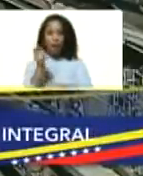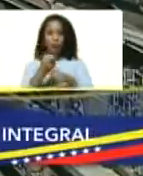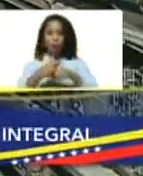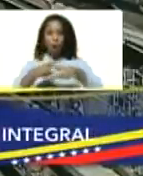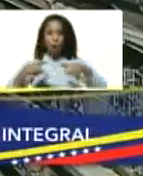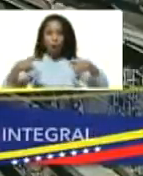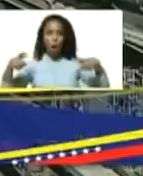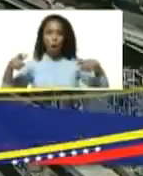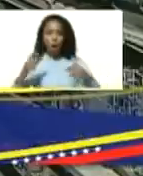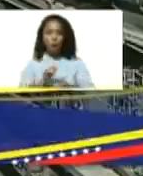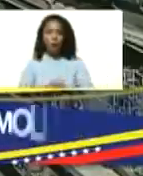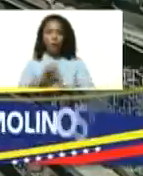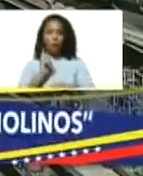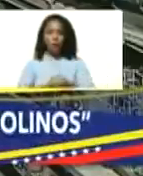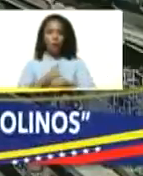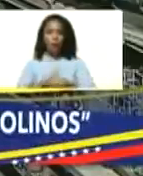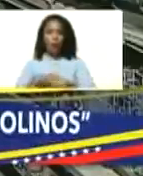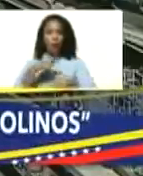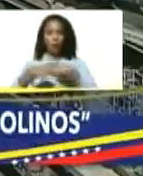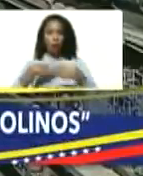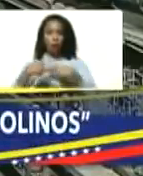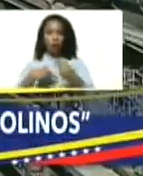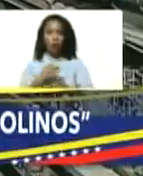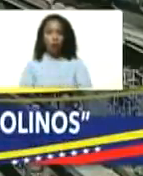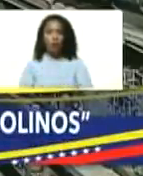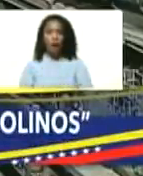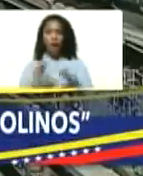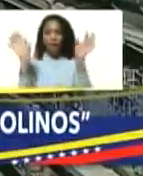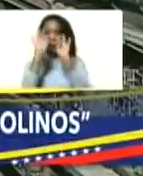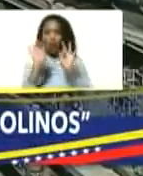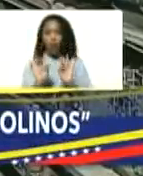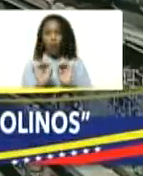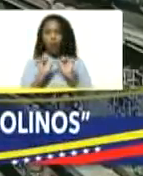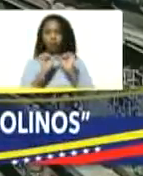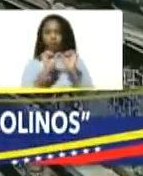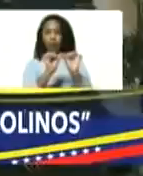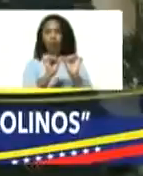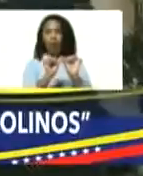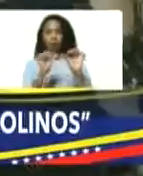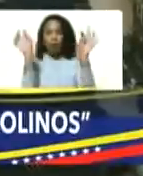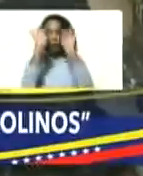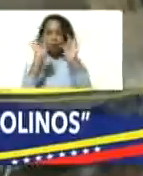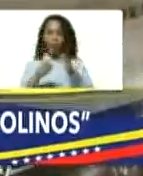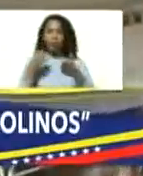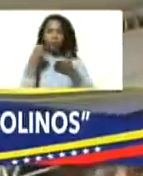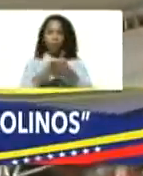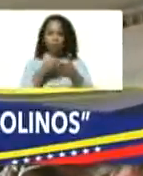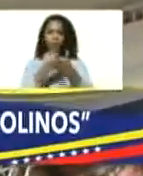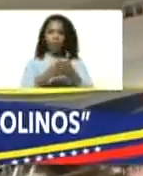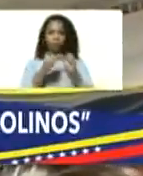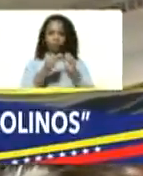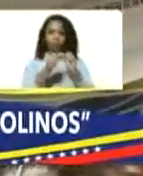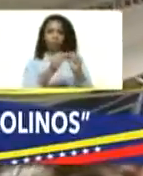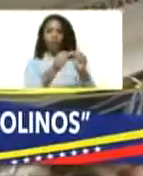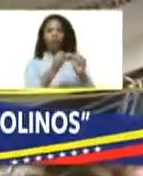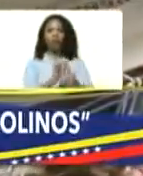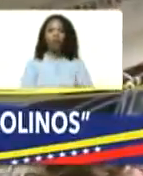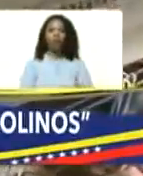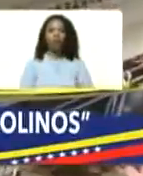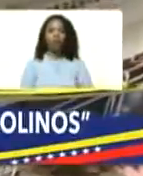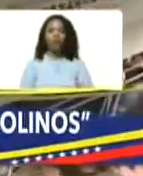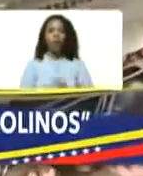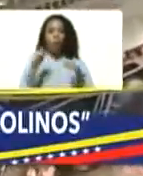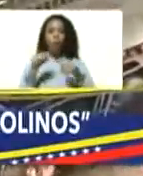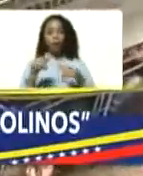en tiempos de revolución de manera permanente de manera constante hoy a